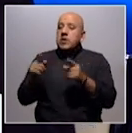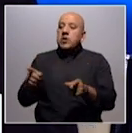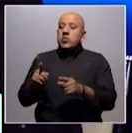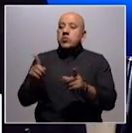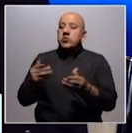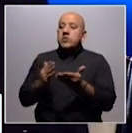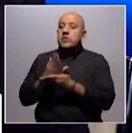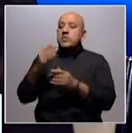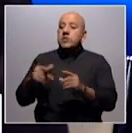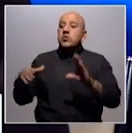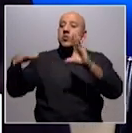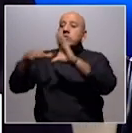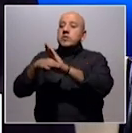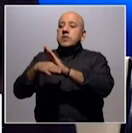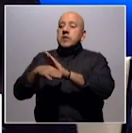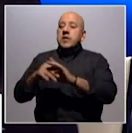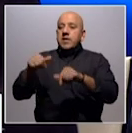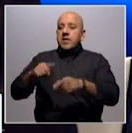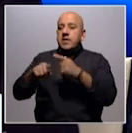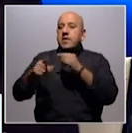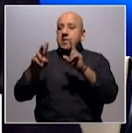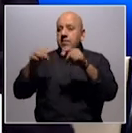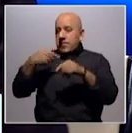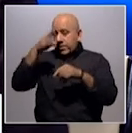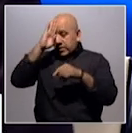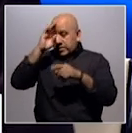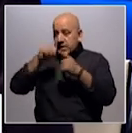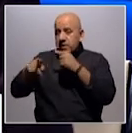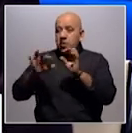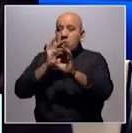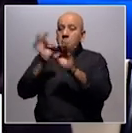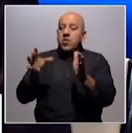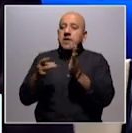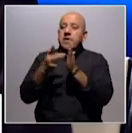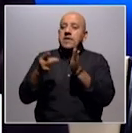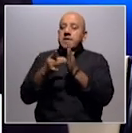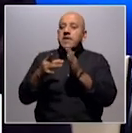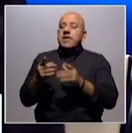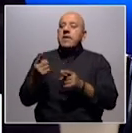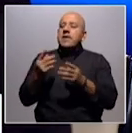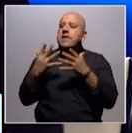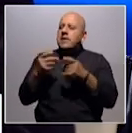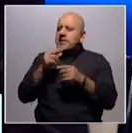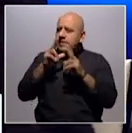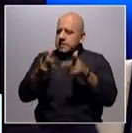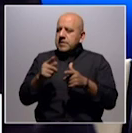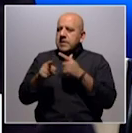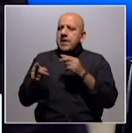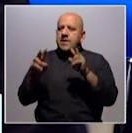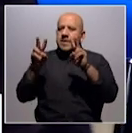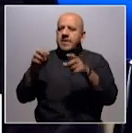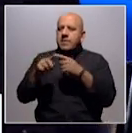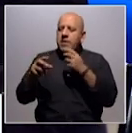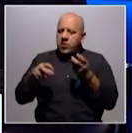siempre eso coincide con un deterioro en los niveles de aprendizaje o en las calidades institucionales quiere decir que el tema es probablemente